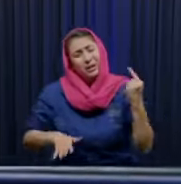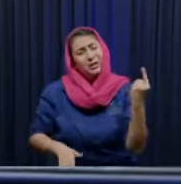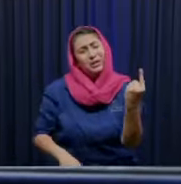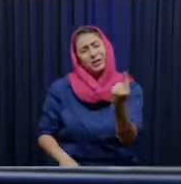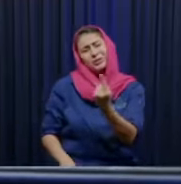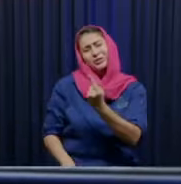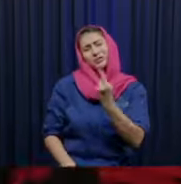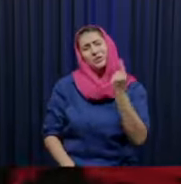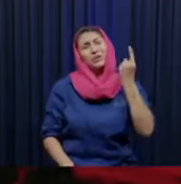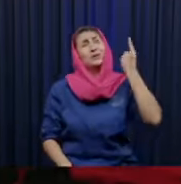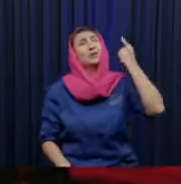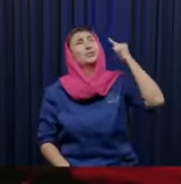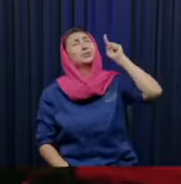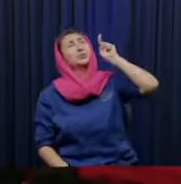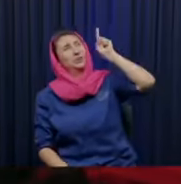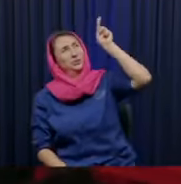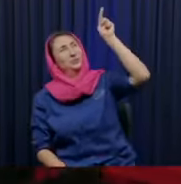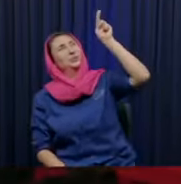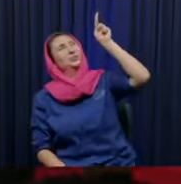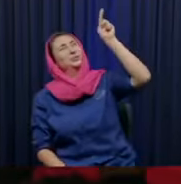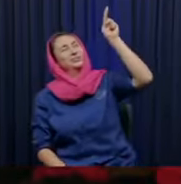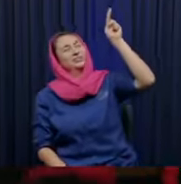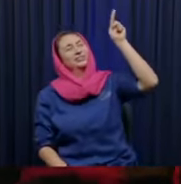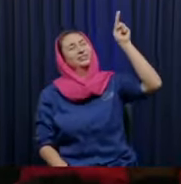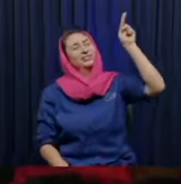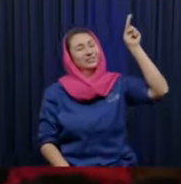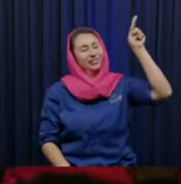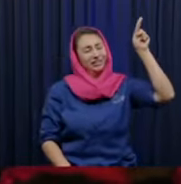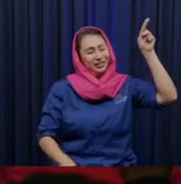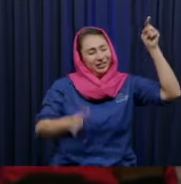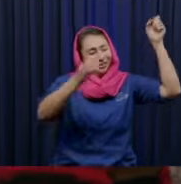solo tú